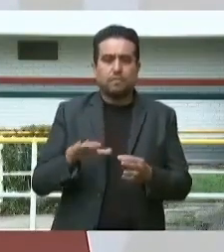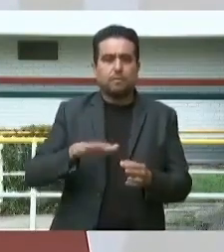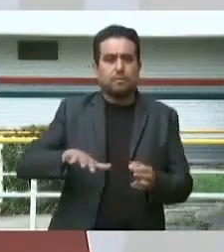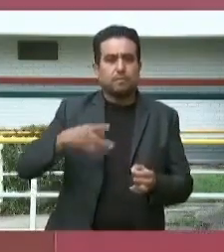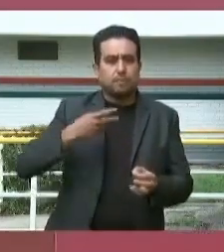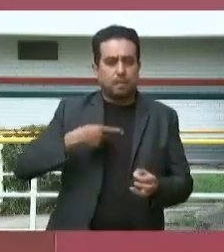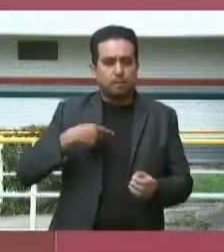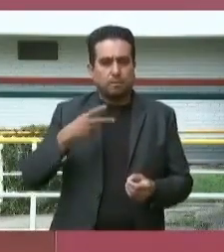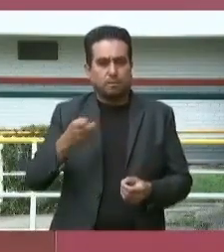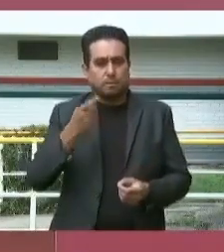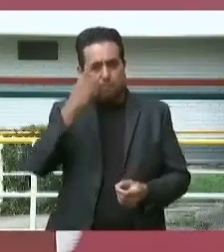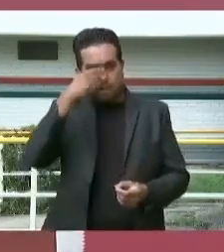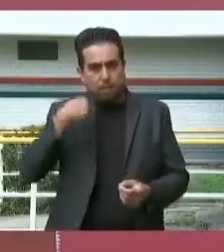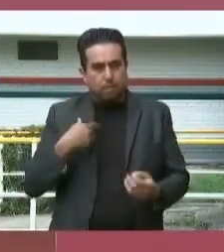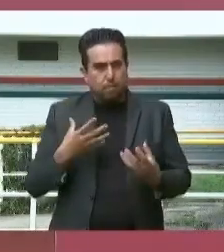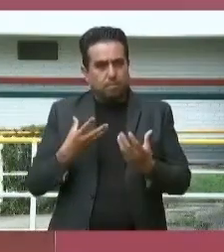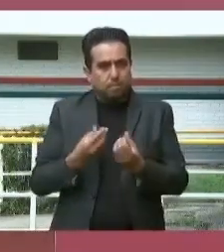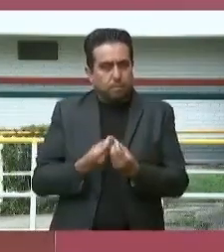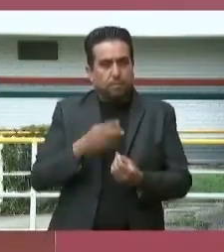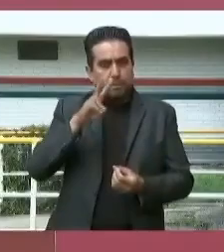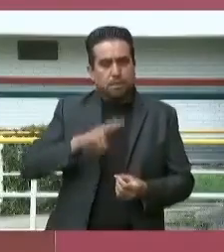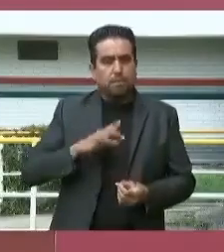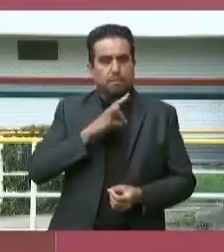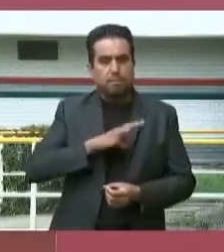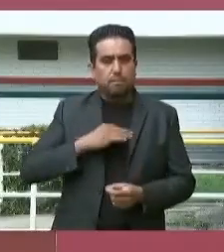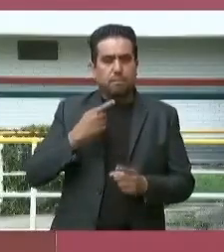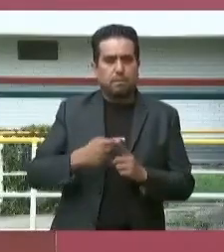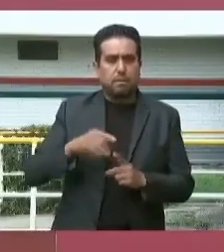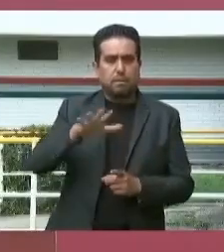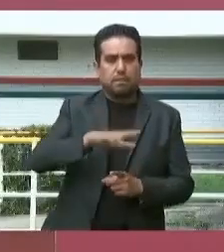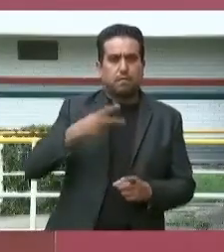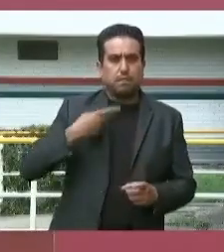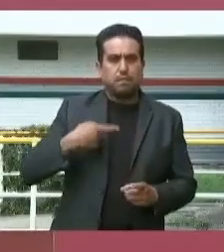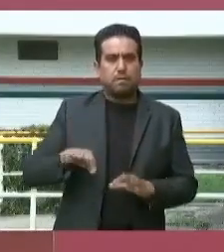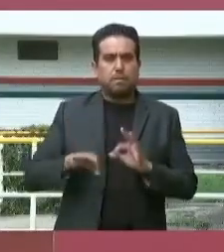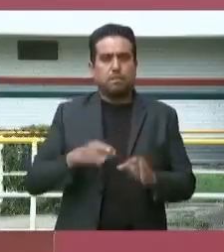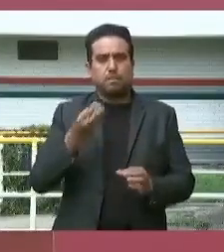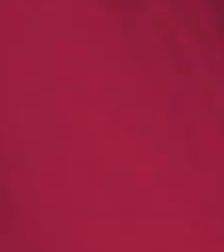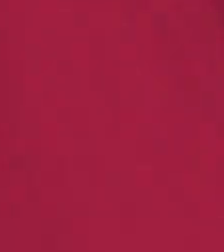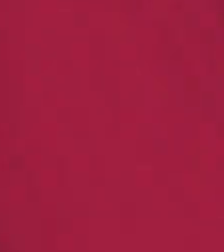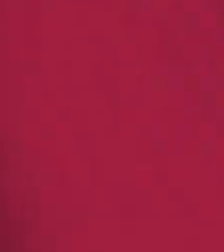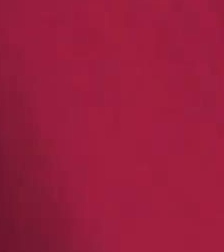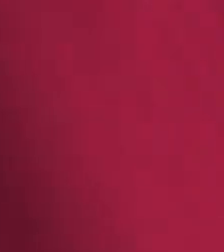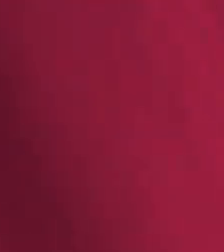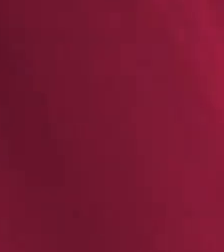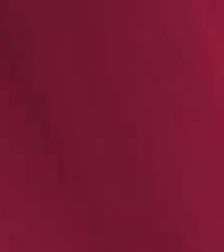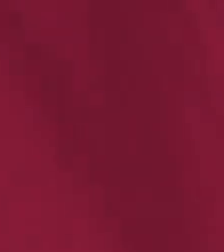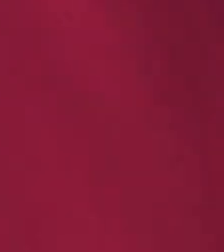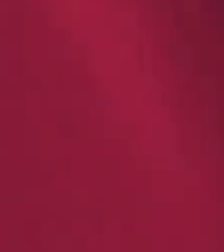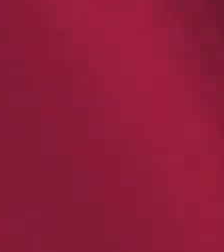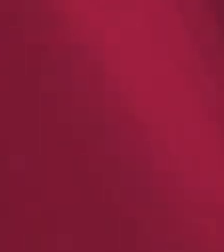salamanca y sumarme a las felicitaciones a todos los trabajadores muchas gracias